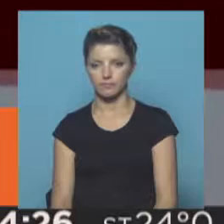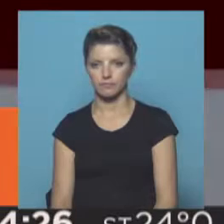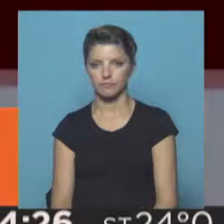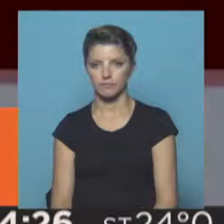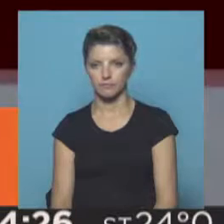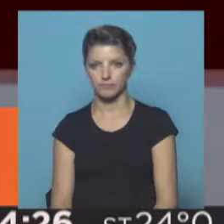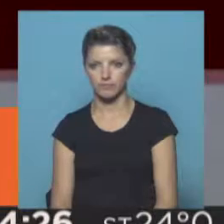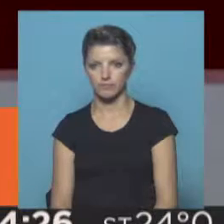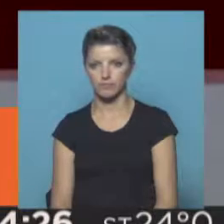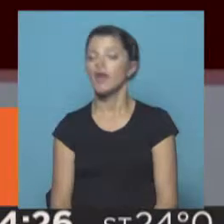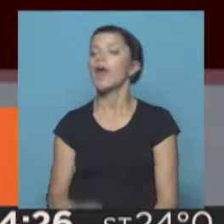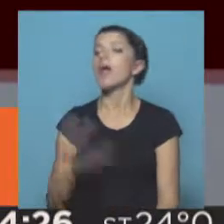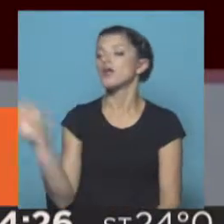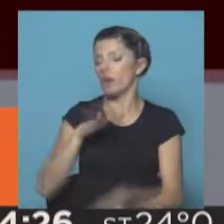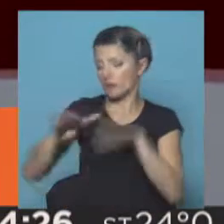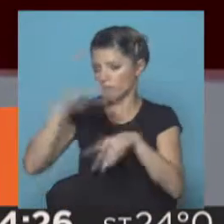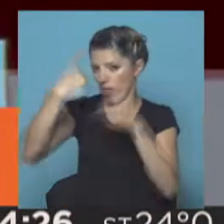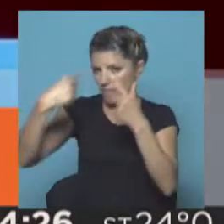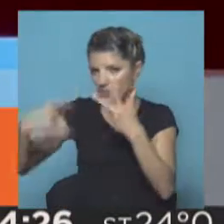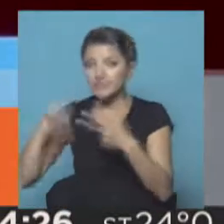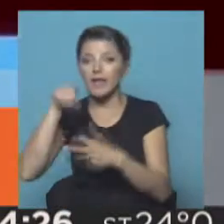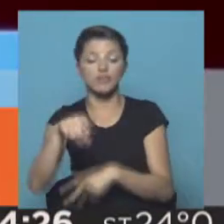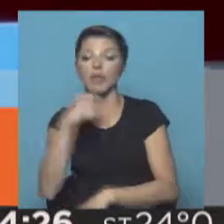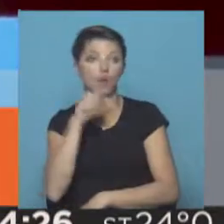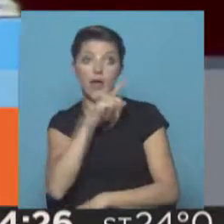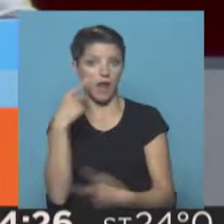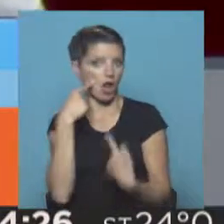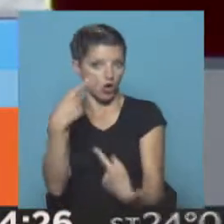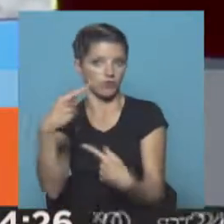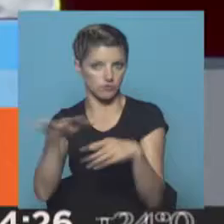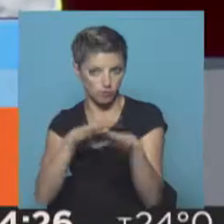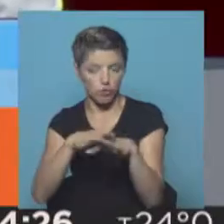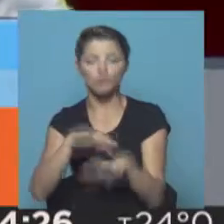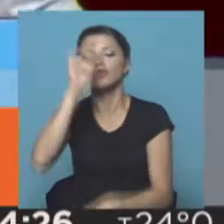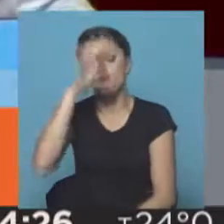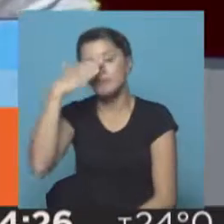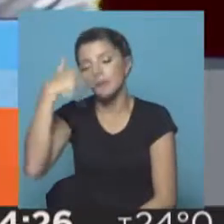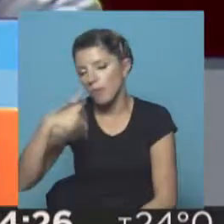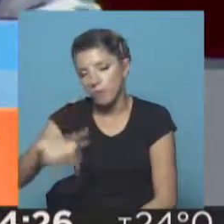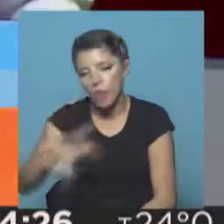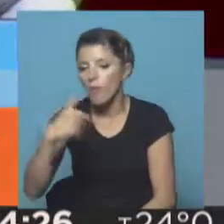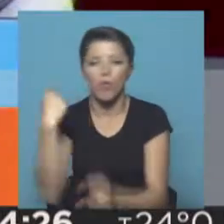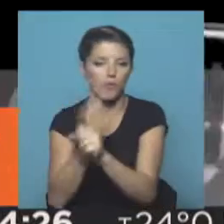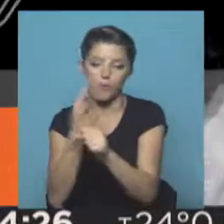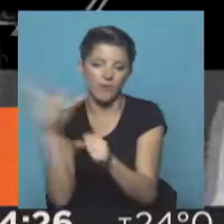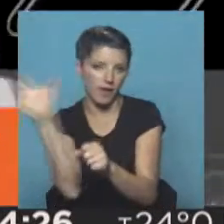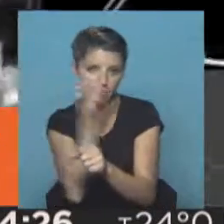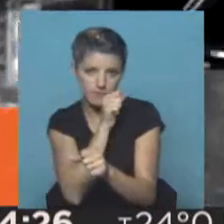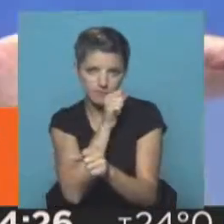En todas esas oportunidades, demoró en reconocerlo y solo lo hizo cuando la evidencia era innegable.